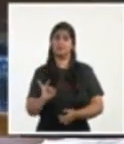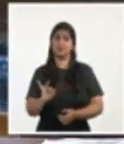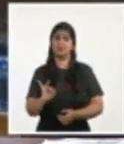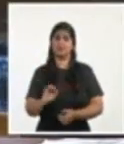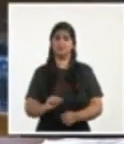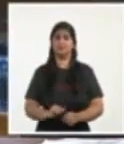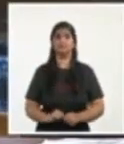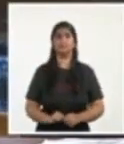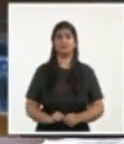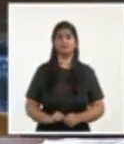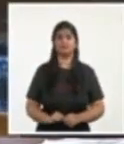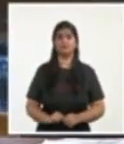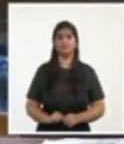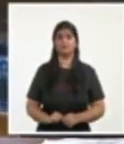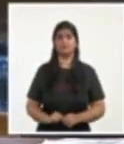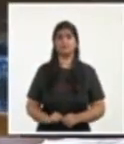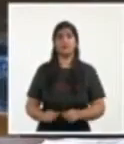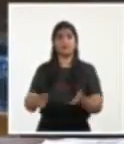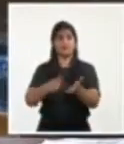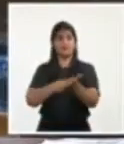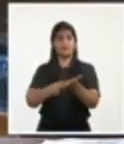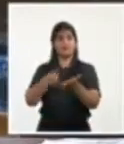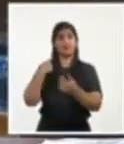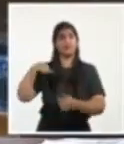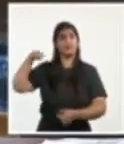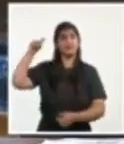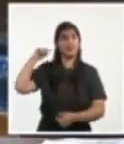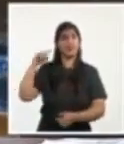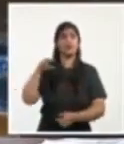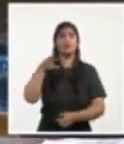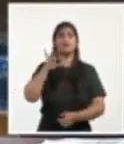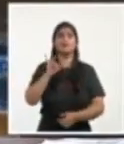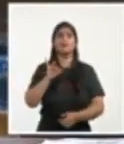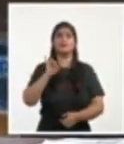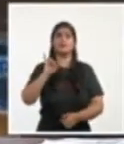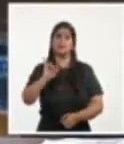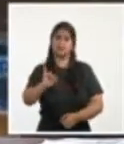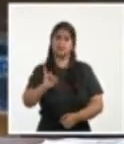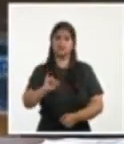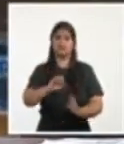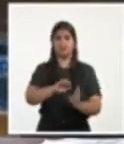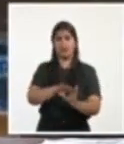con relación a la semana anterior en 76 casos.